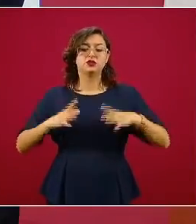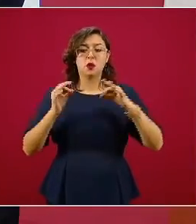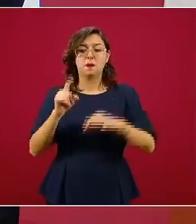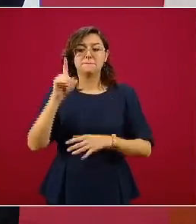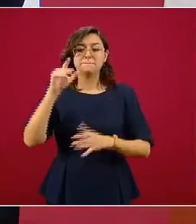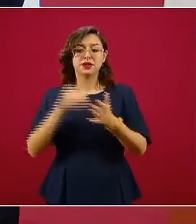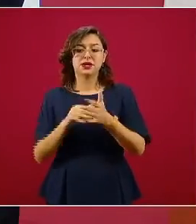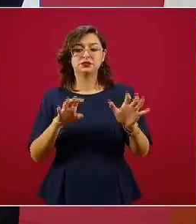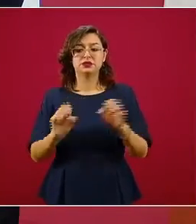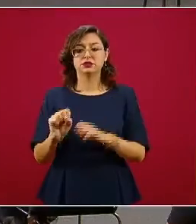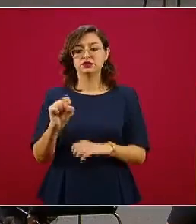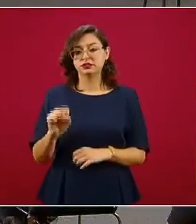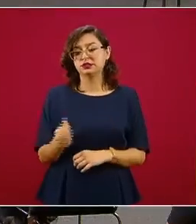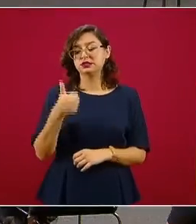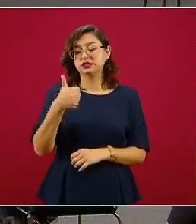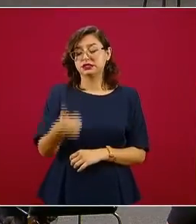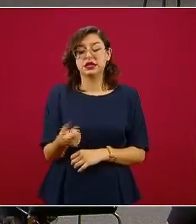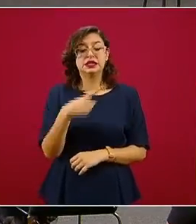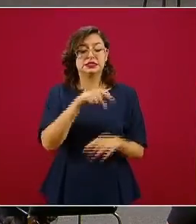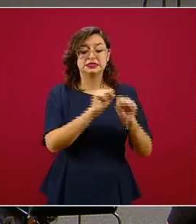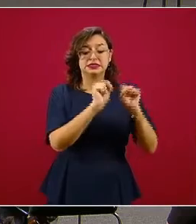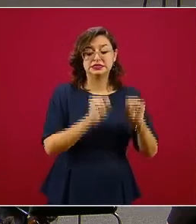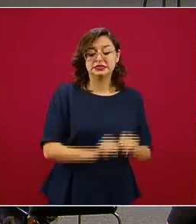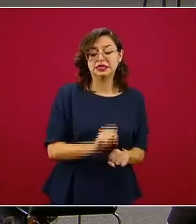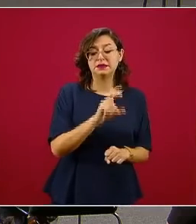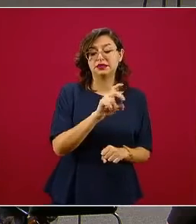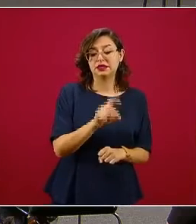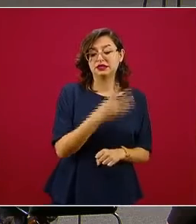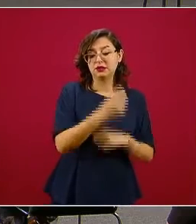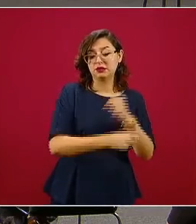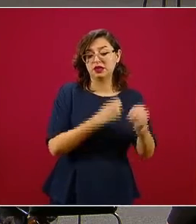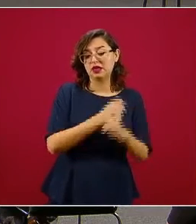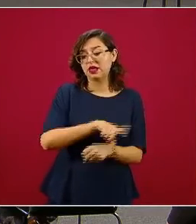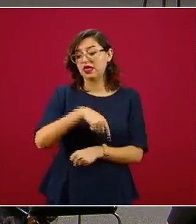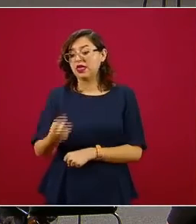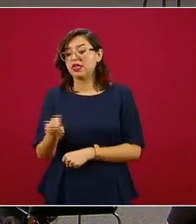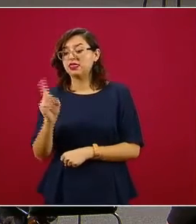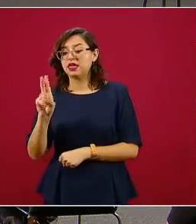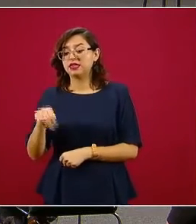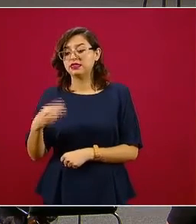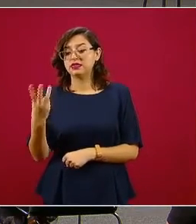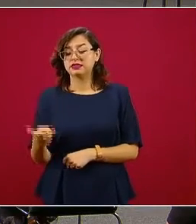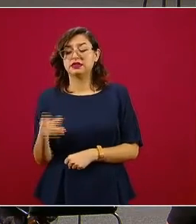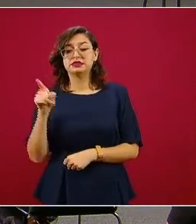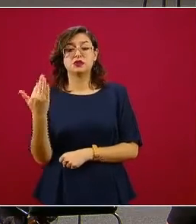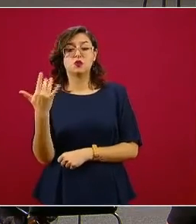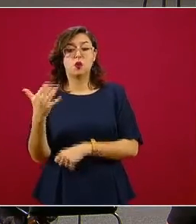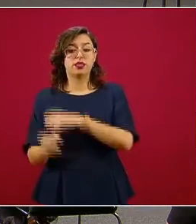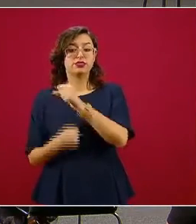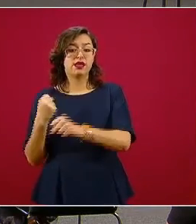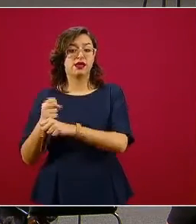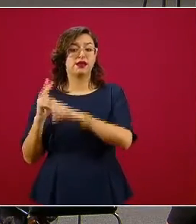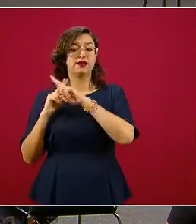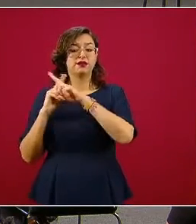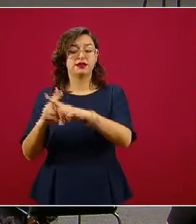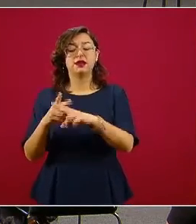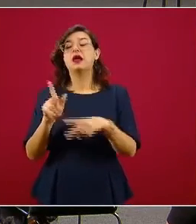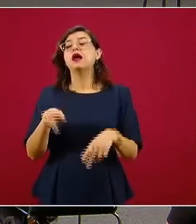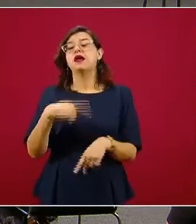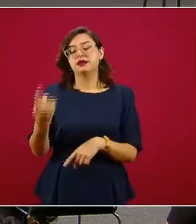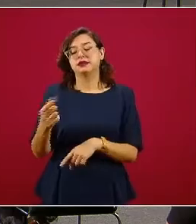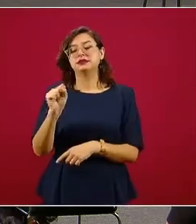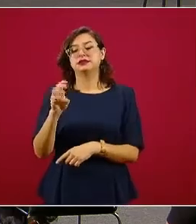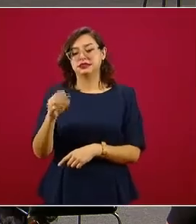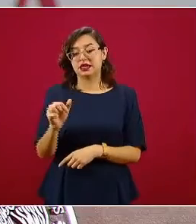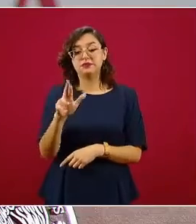1966. Si el sistema cumple 34 años, bueno, el plan DN3C cumple más de 50. El plan Marina, por supuesto, de la